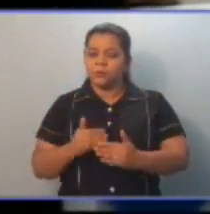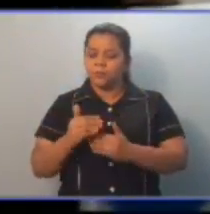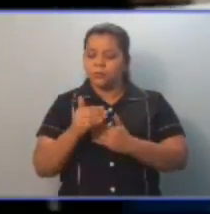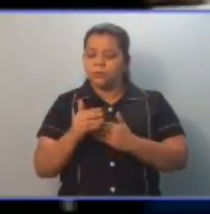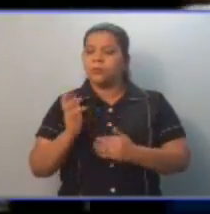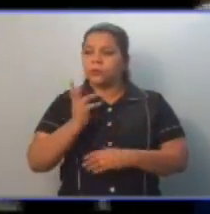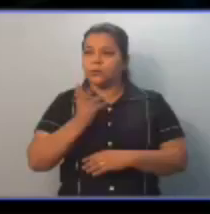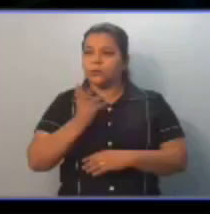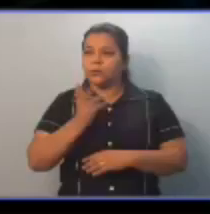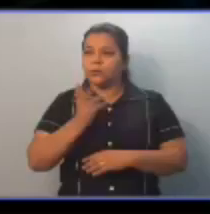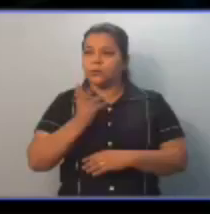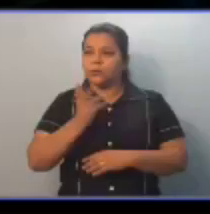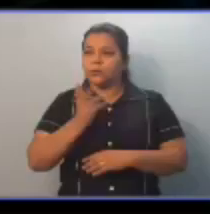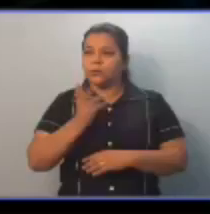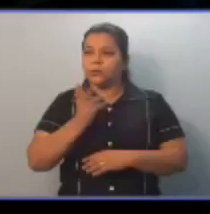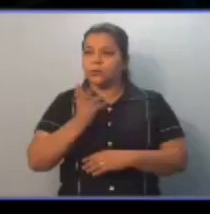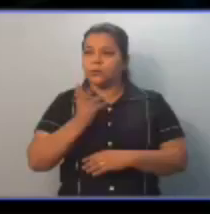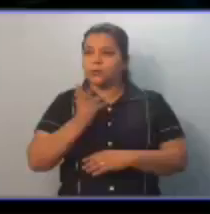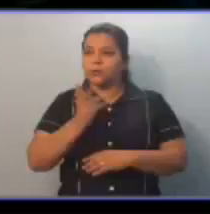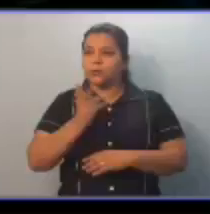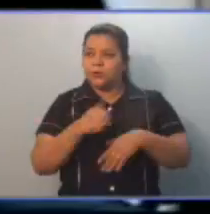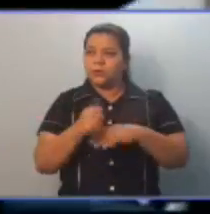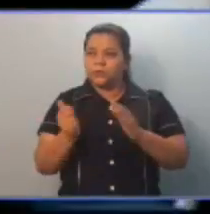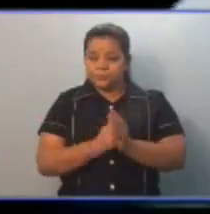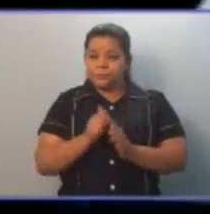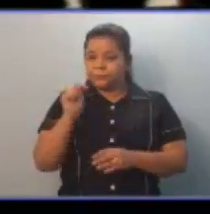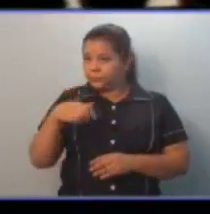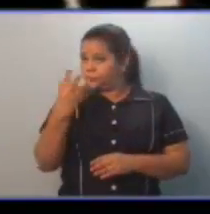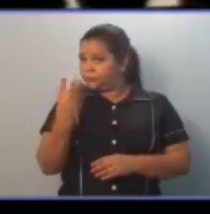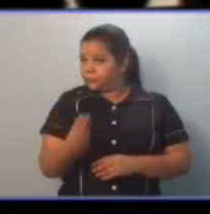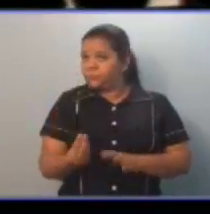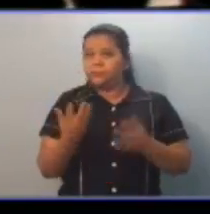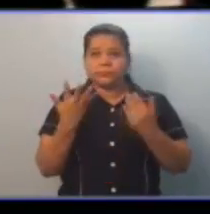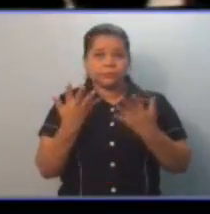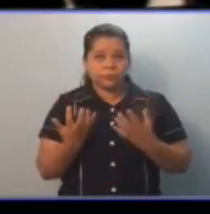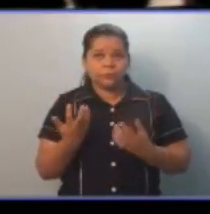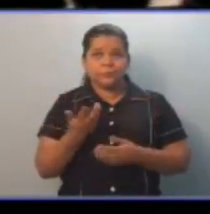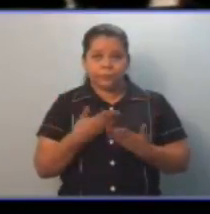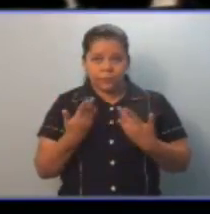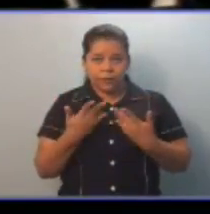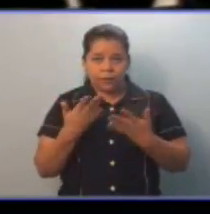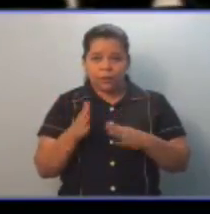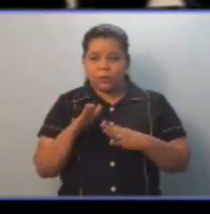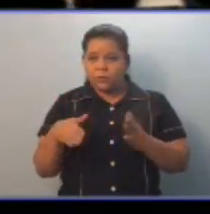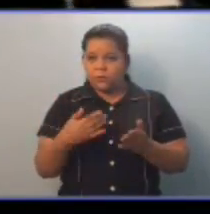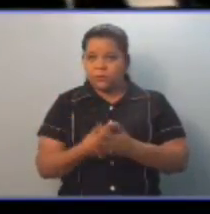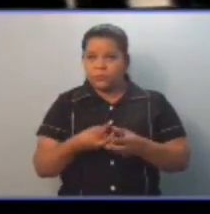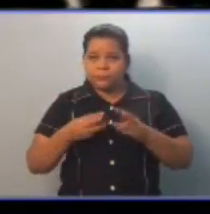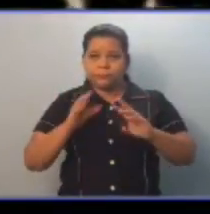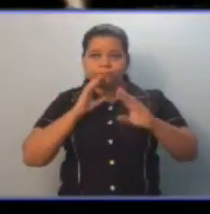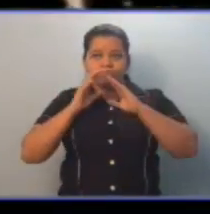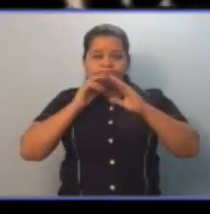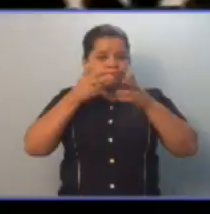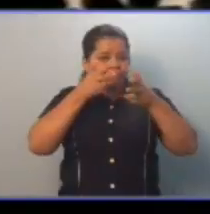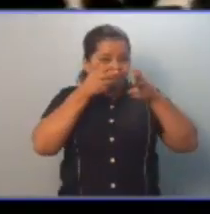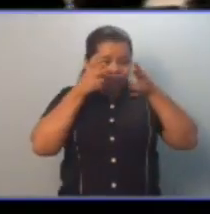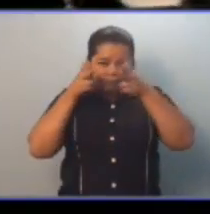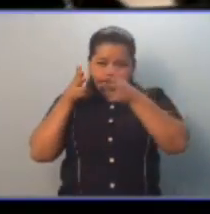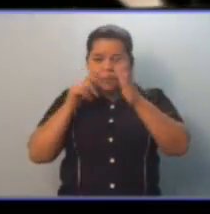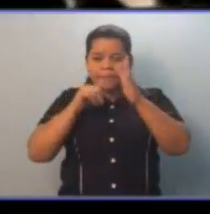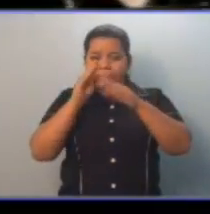desarrolla en la Asamblea Legislativa y que hoy ha tenido a bien también abrir todos los medios para que sea de una forma mucho